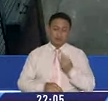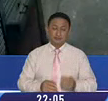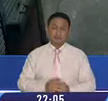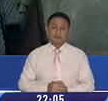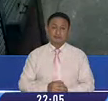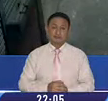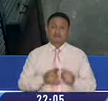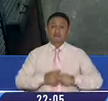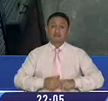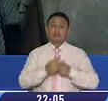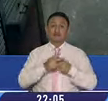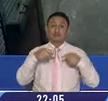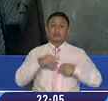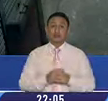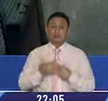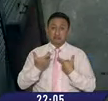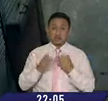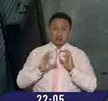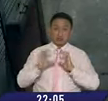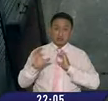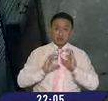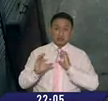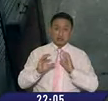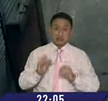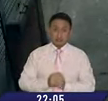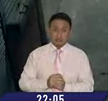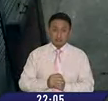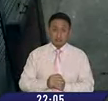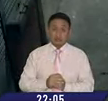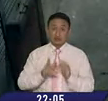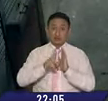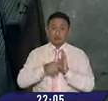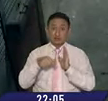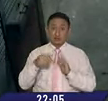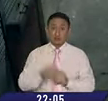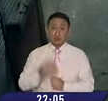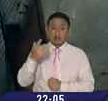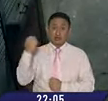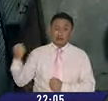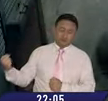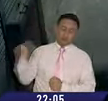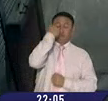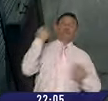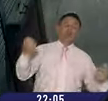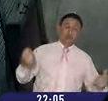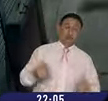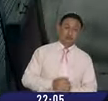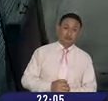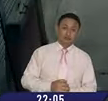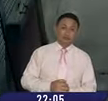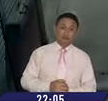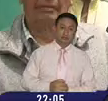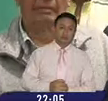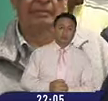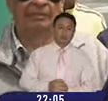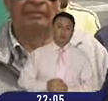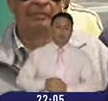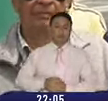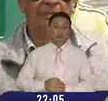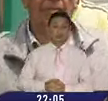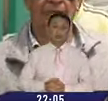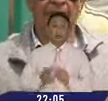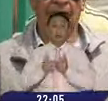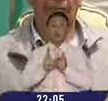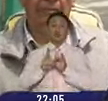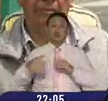Al principio trata de entablar una conversación, para luego sorprenderle con un golpe en su rostro, y es cuando empieza la pesadilla. Un vecino subía